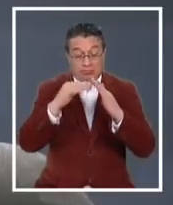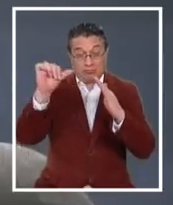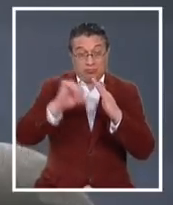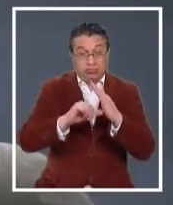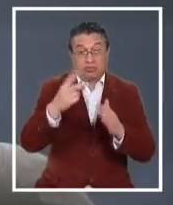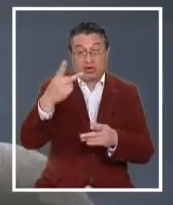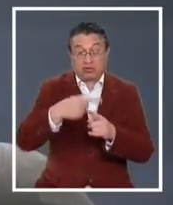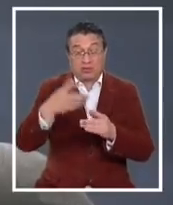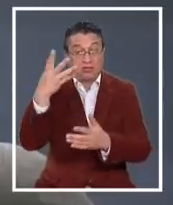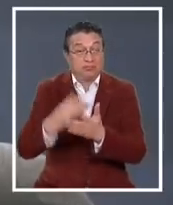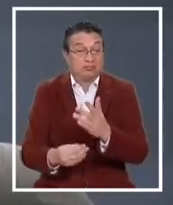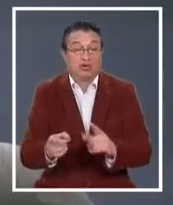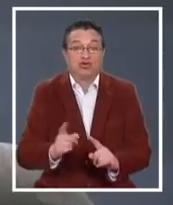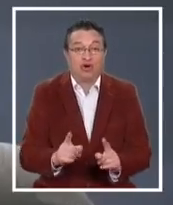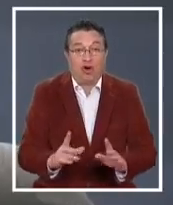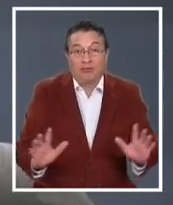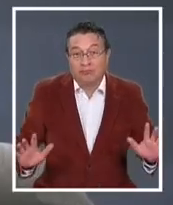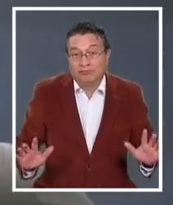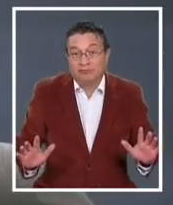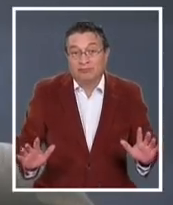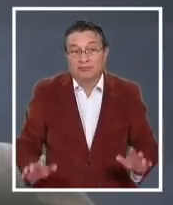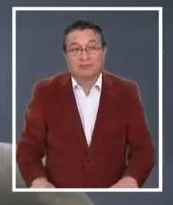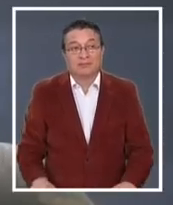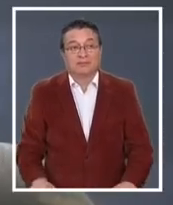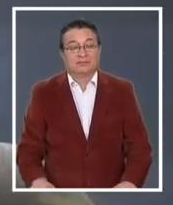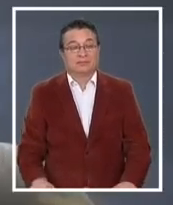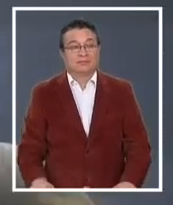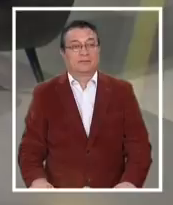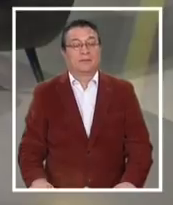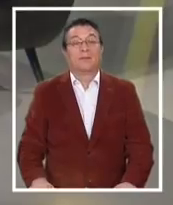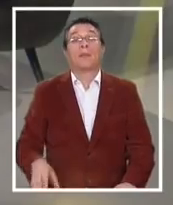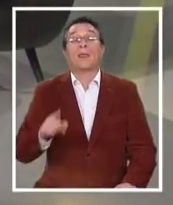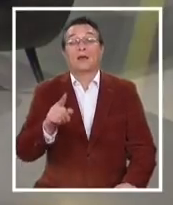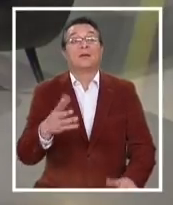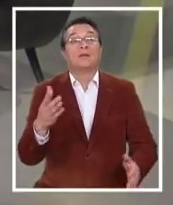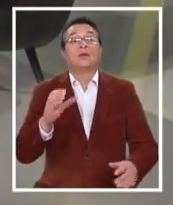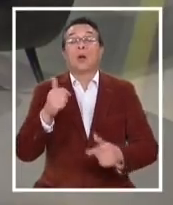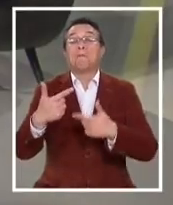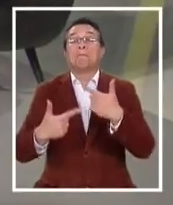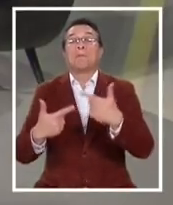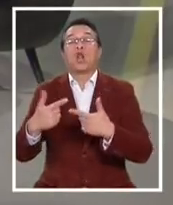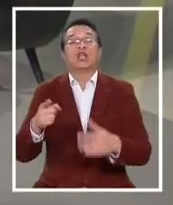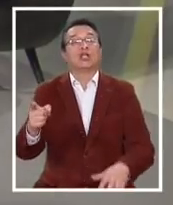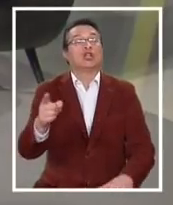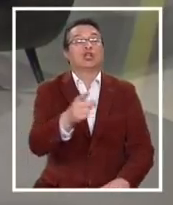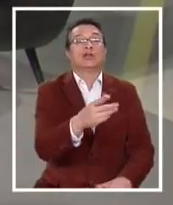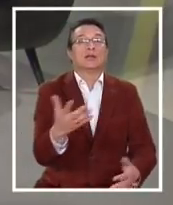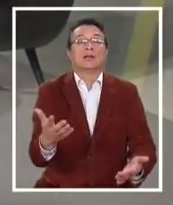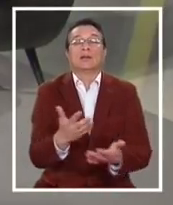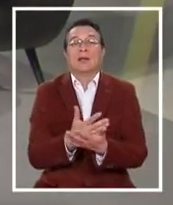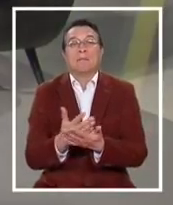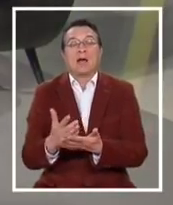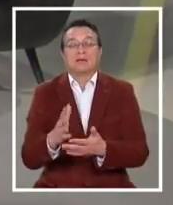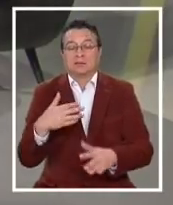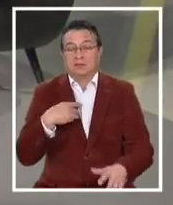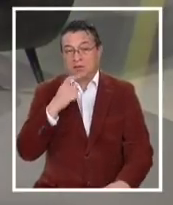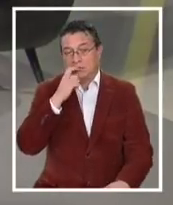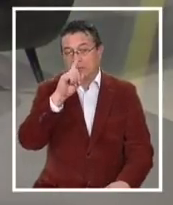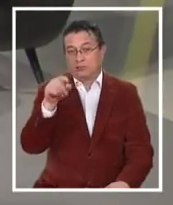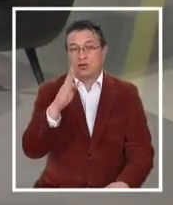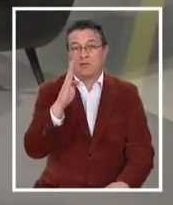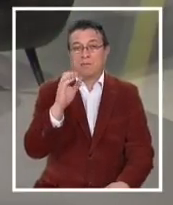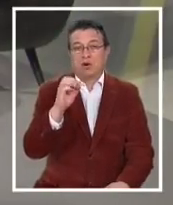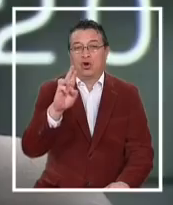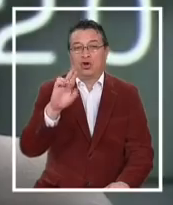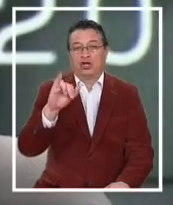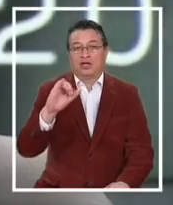acabar a las 2 semanas, muy probablemente no. Va a depender de los indicadores. Bueno, ¿y qué pasa con la clase política? No. Uno nos preguntábamos antes, digamos, y le preguntamos a Gabriel Boric si han